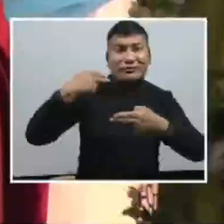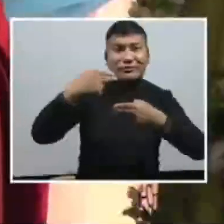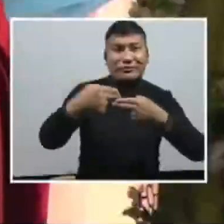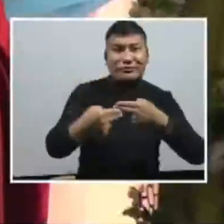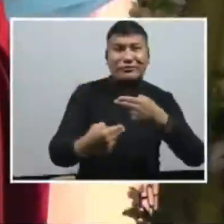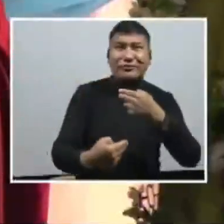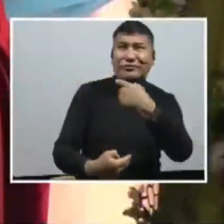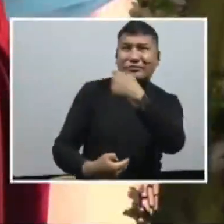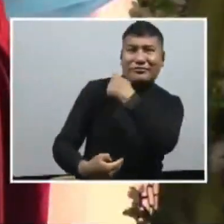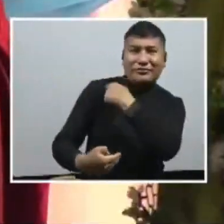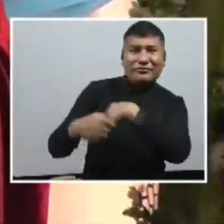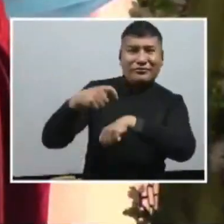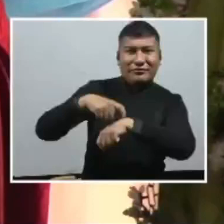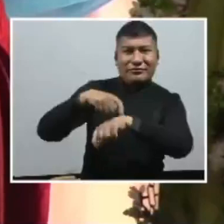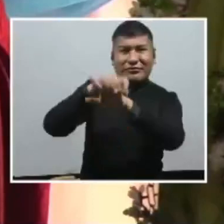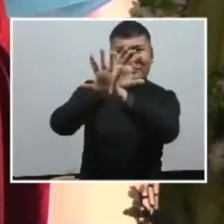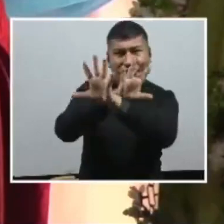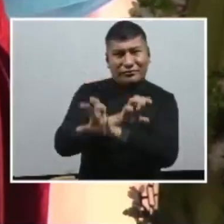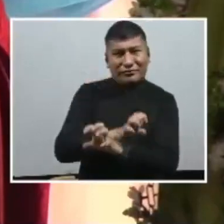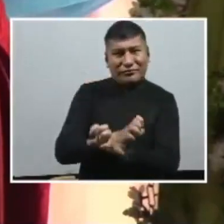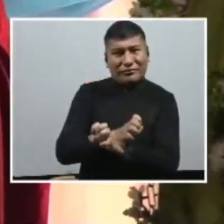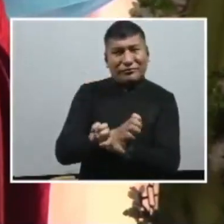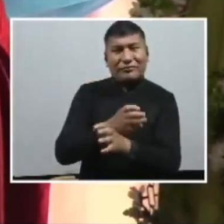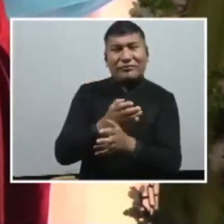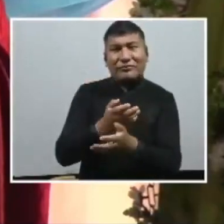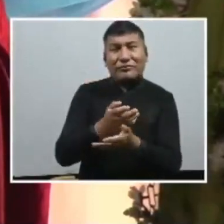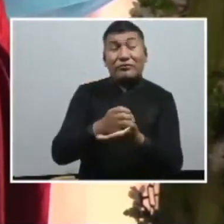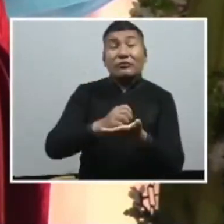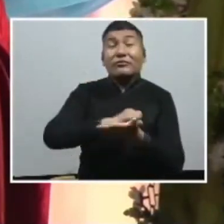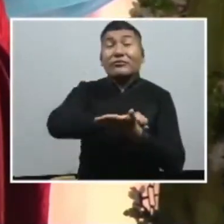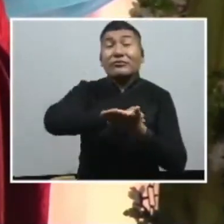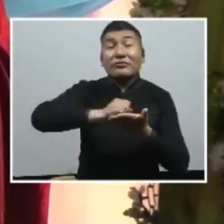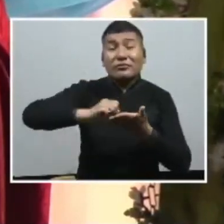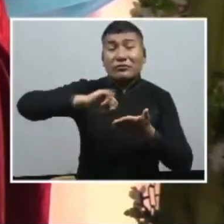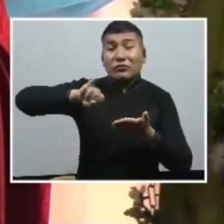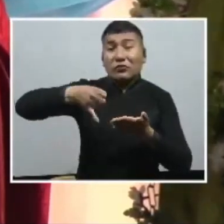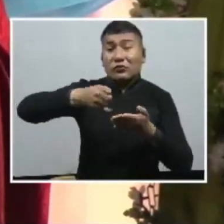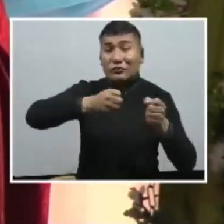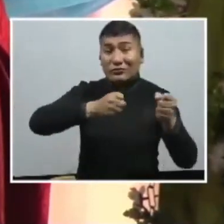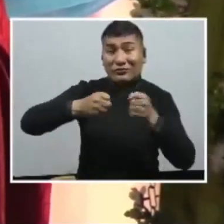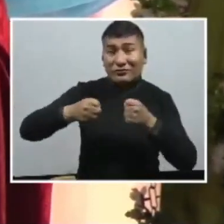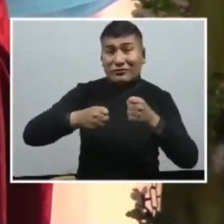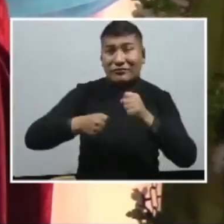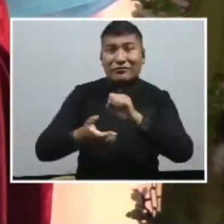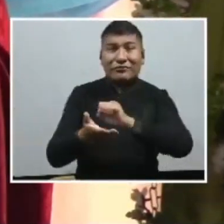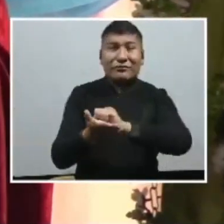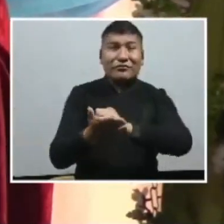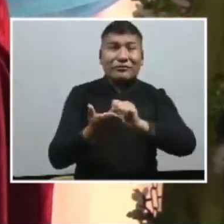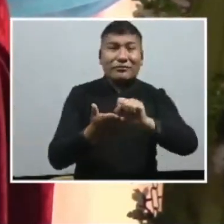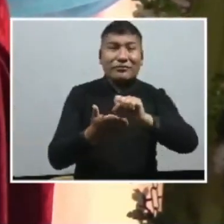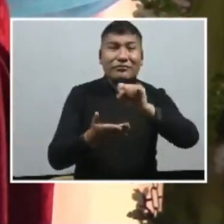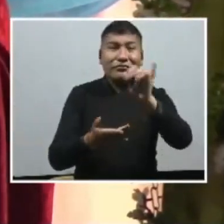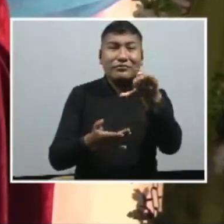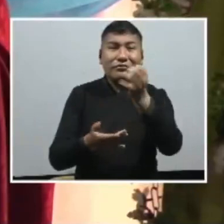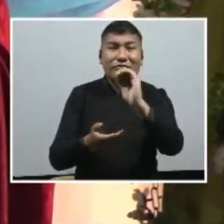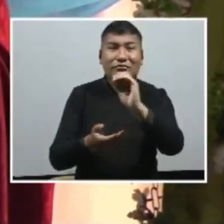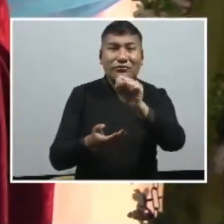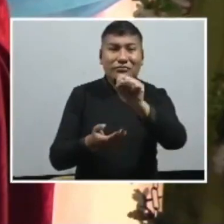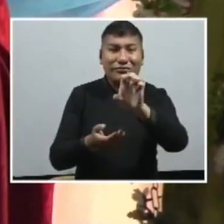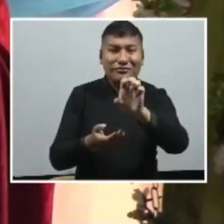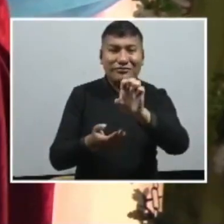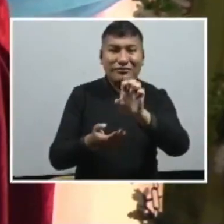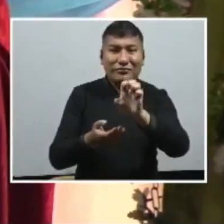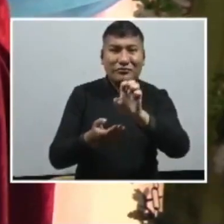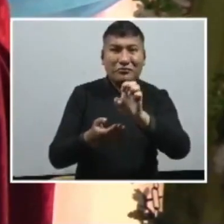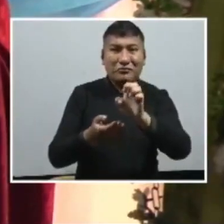hace tiempo, ¿no? Es que San José, trabajando en el oficio noble de